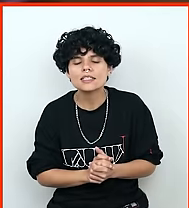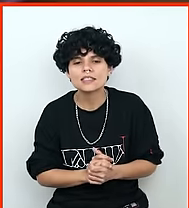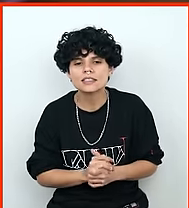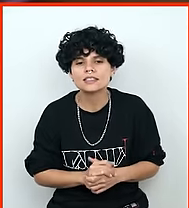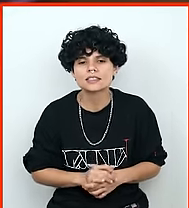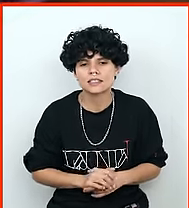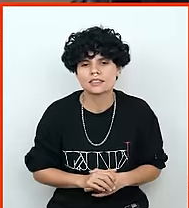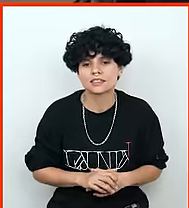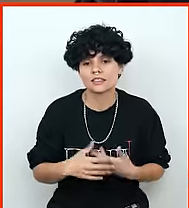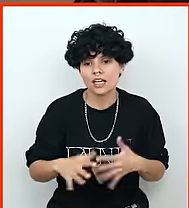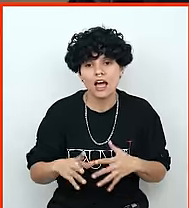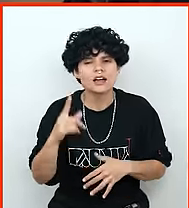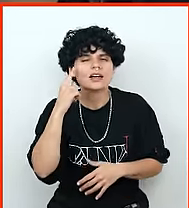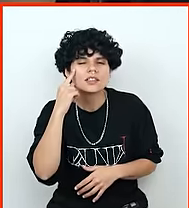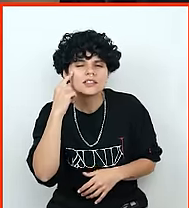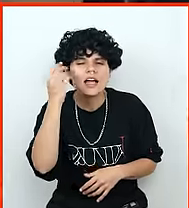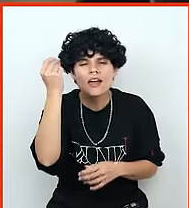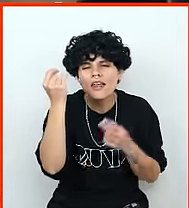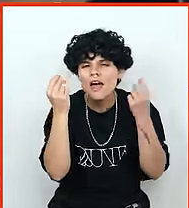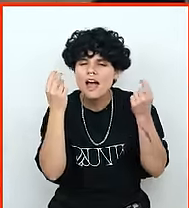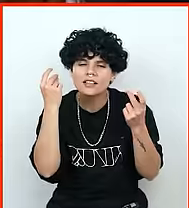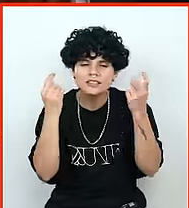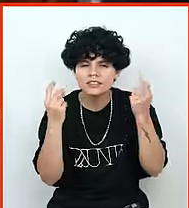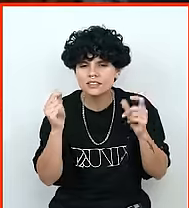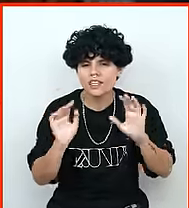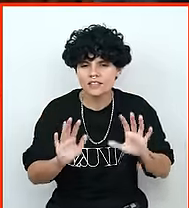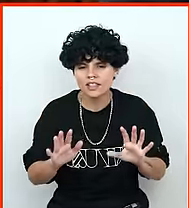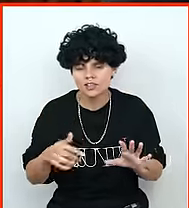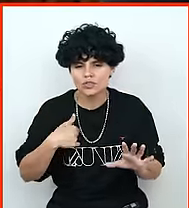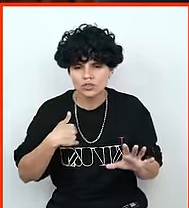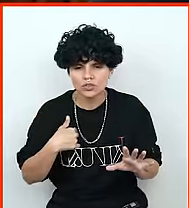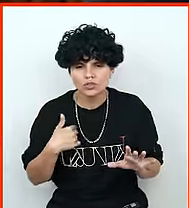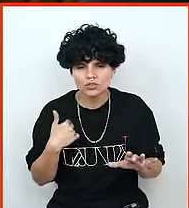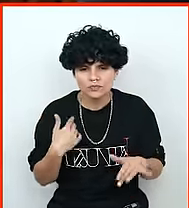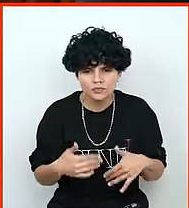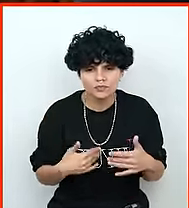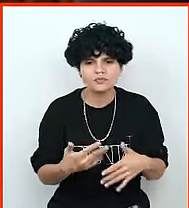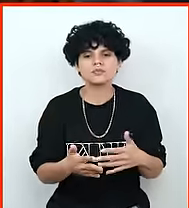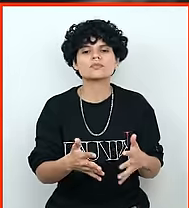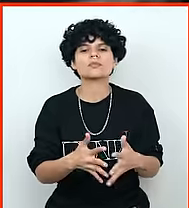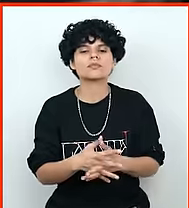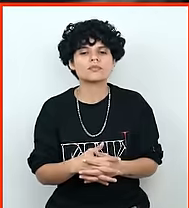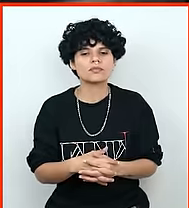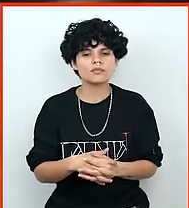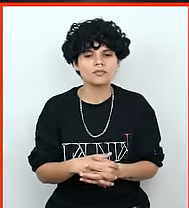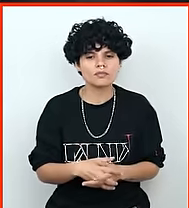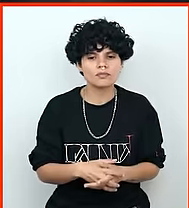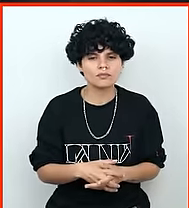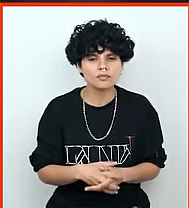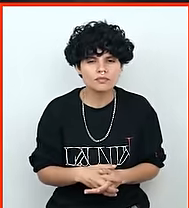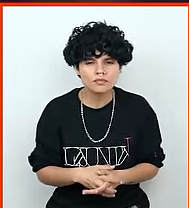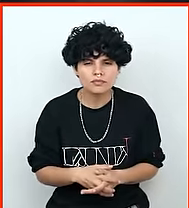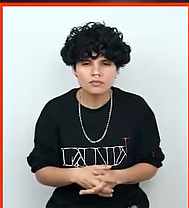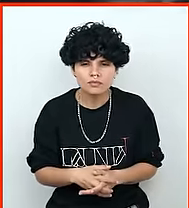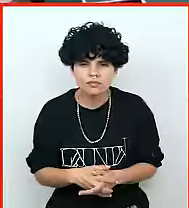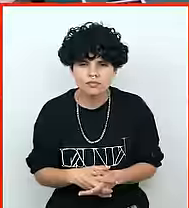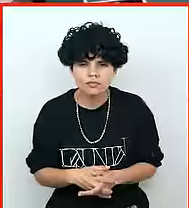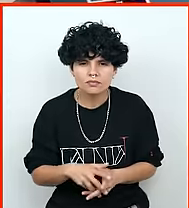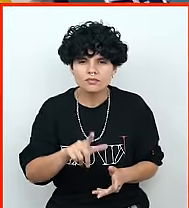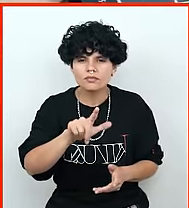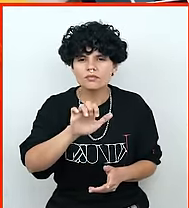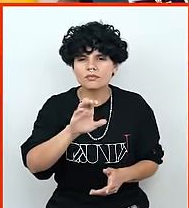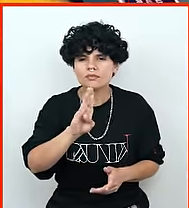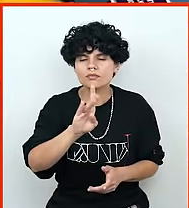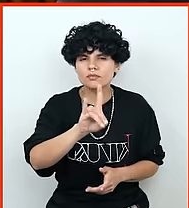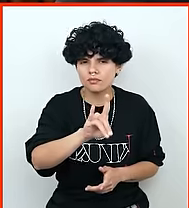que grabe. Se me están ocurriendo cositas, ¿eh? Mira. Tengo ahí... Le... Vu.